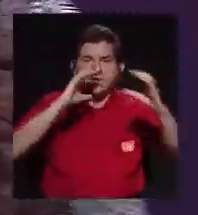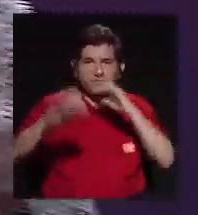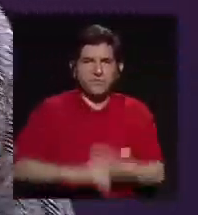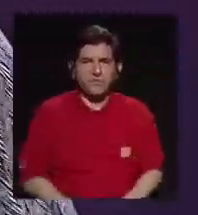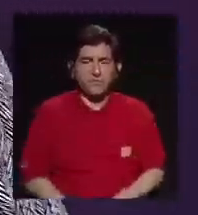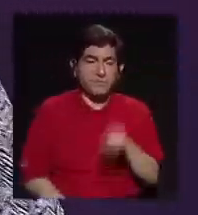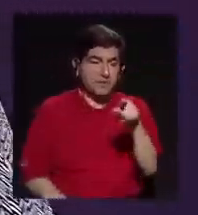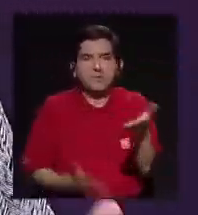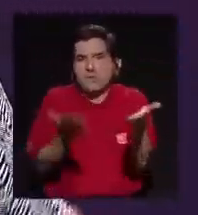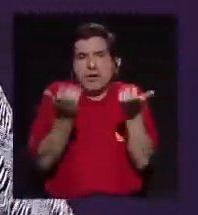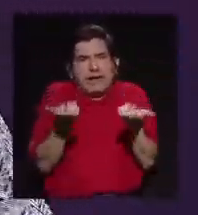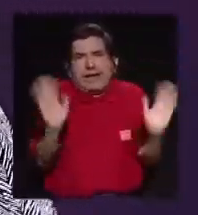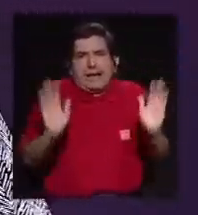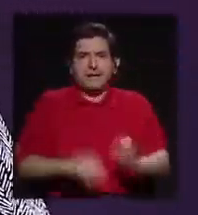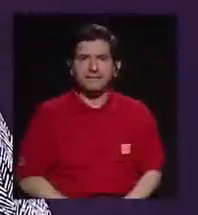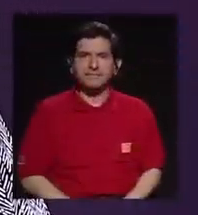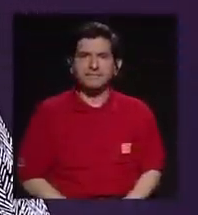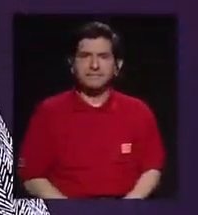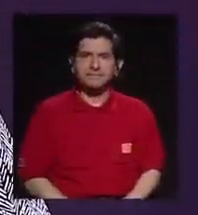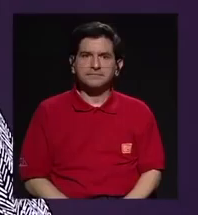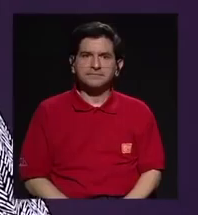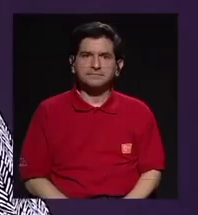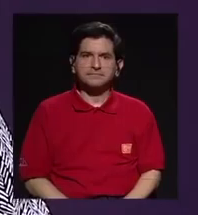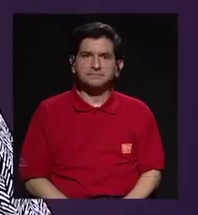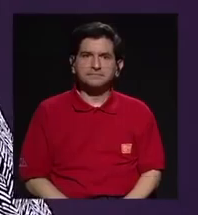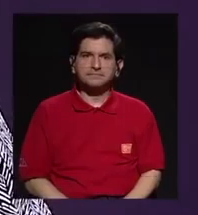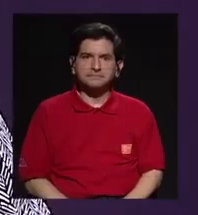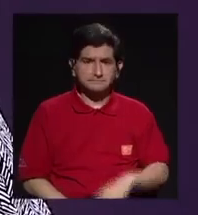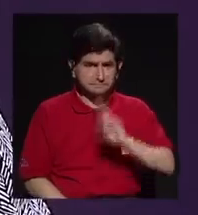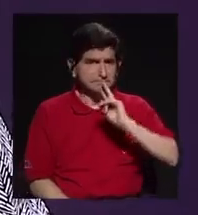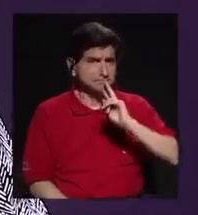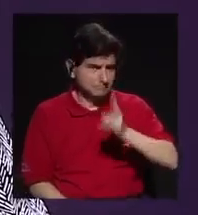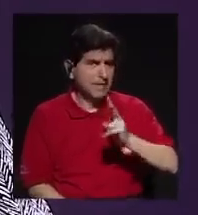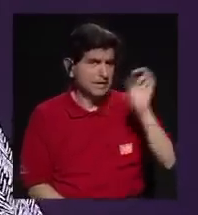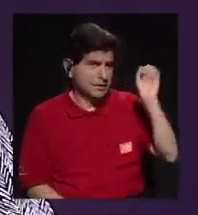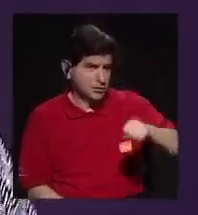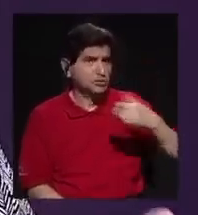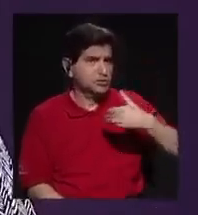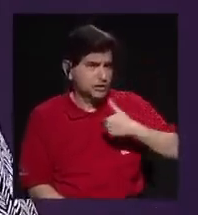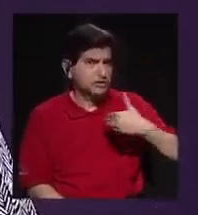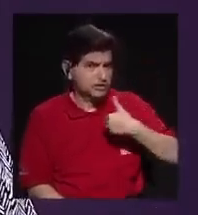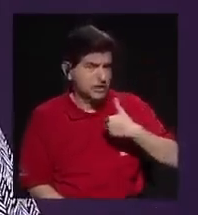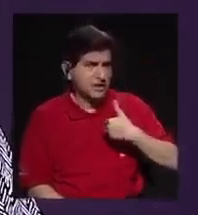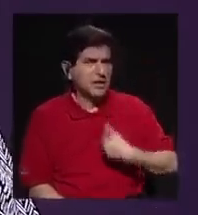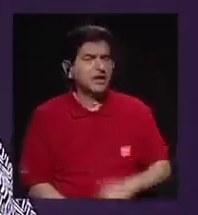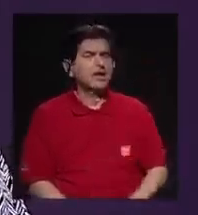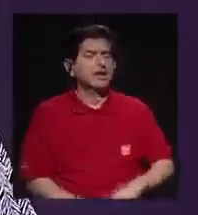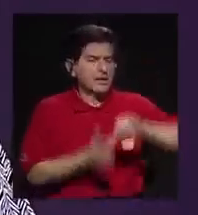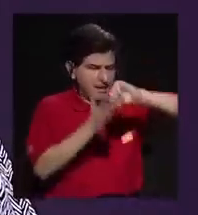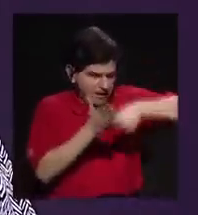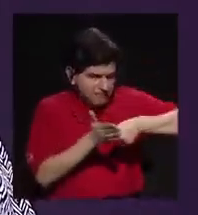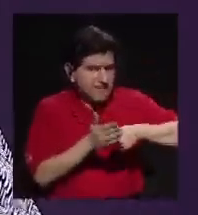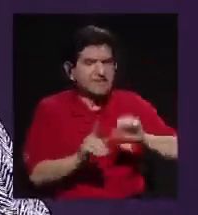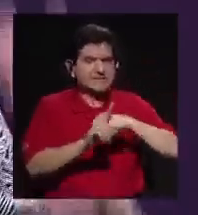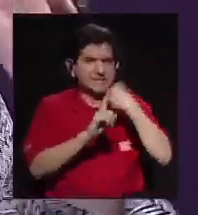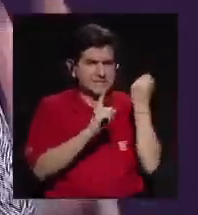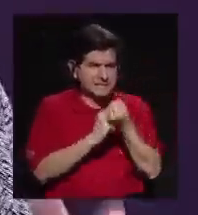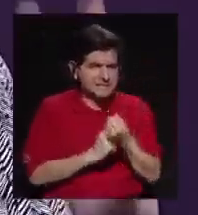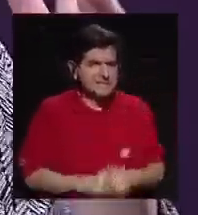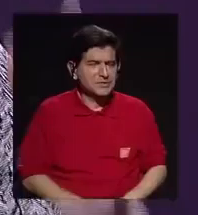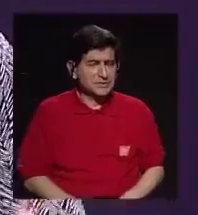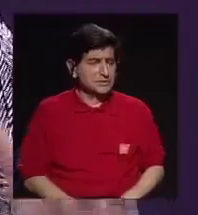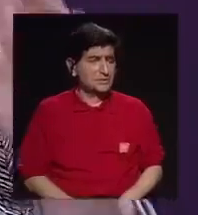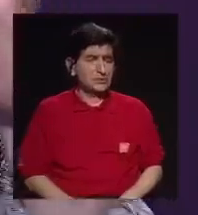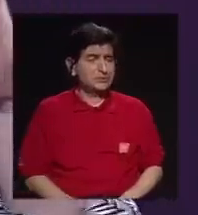porque le da la gana, ¿verdad? Entonces, si bien es cierto, tenemos, insisto, un panorama bastante sombrío,